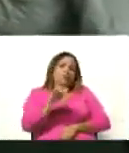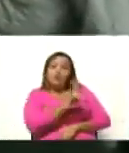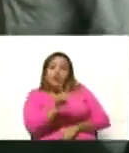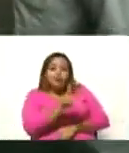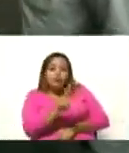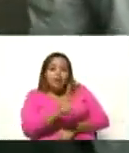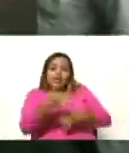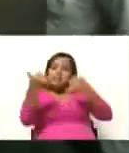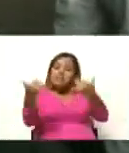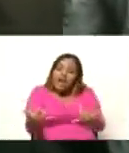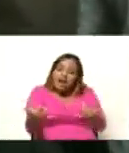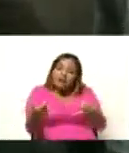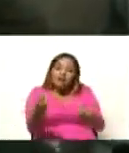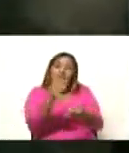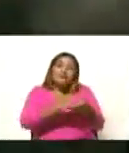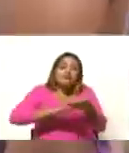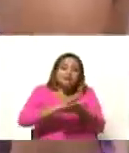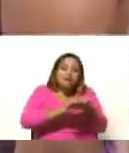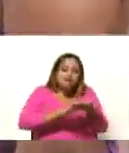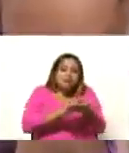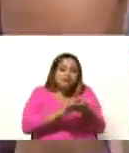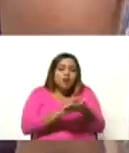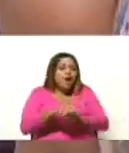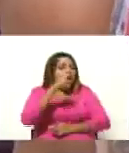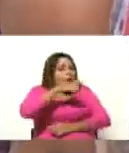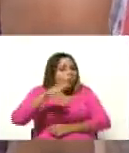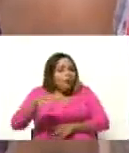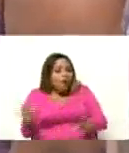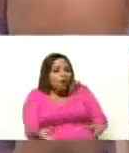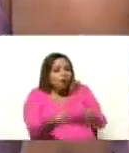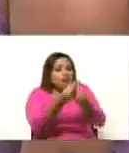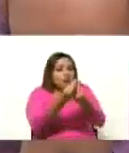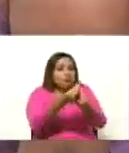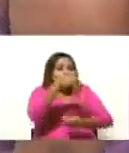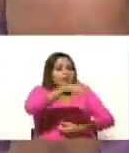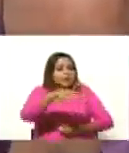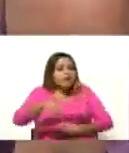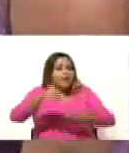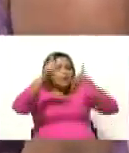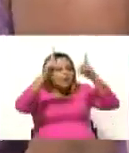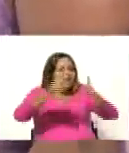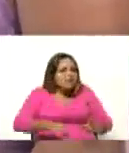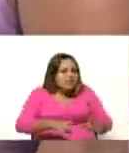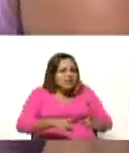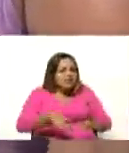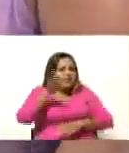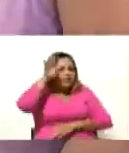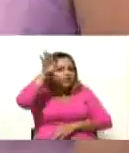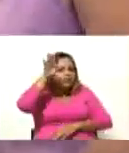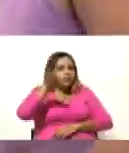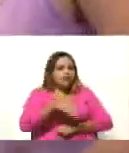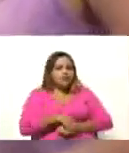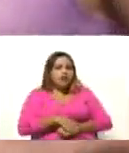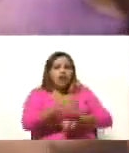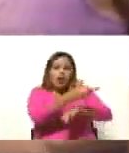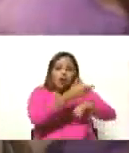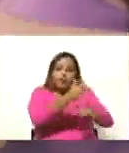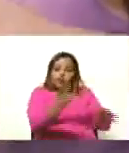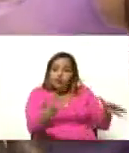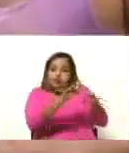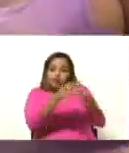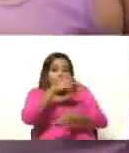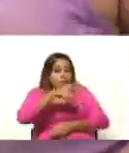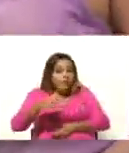mandatos, son soluciones. Es el poder junto a la gente decidiendo el futuro, pero generando